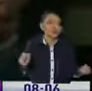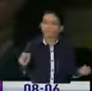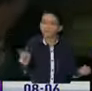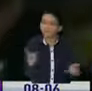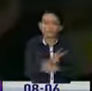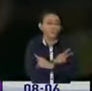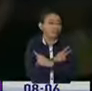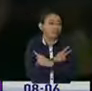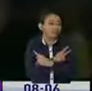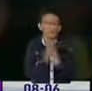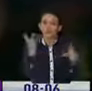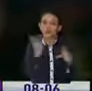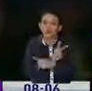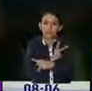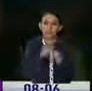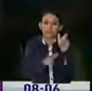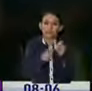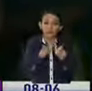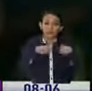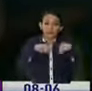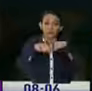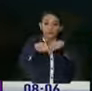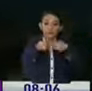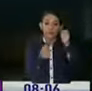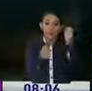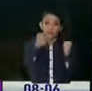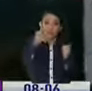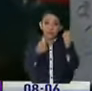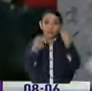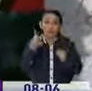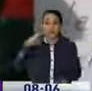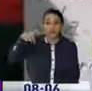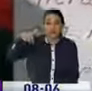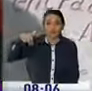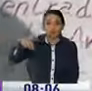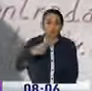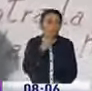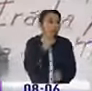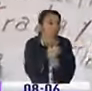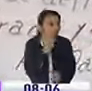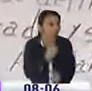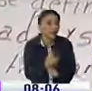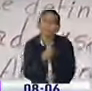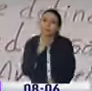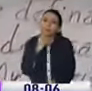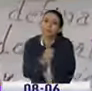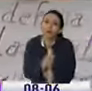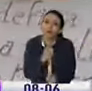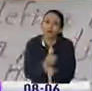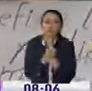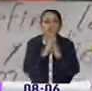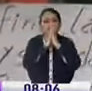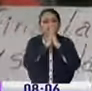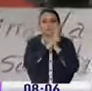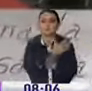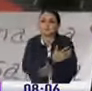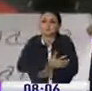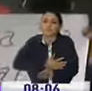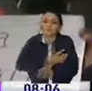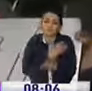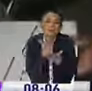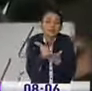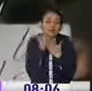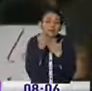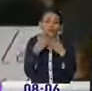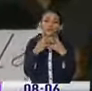peligro, tanto para transeúntes como para vehículos. Por tal razón nosotros queremos que por favor nos den la salida